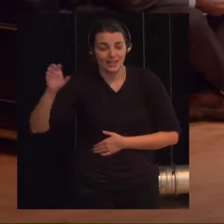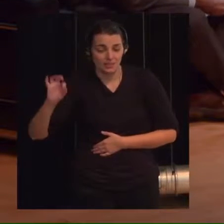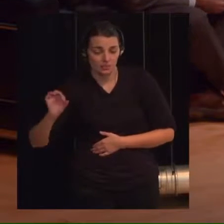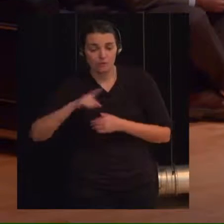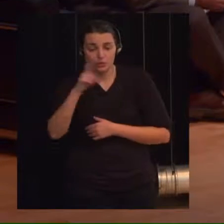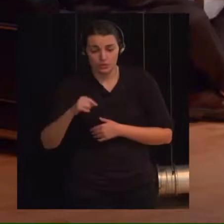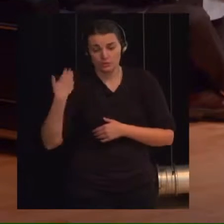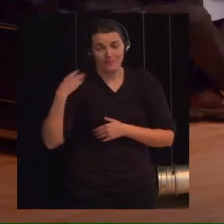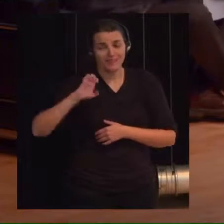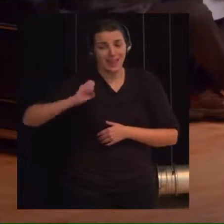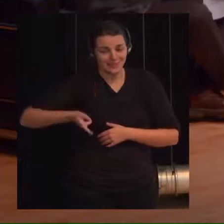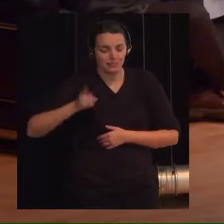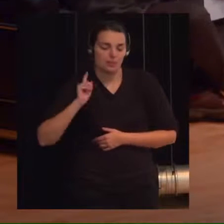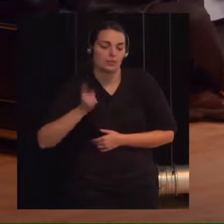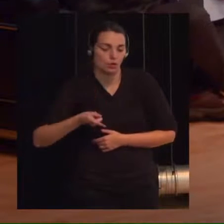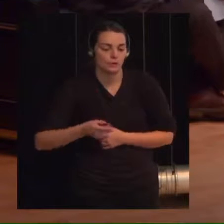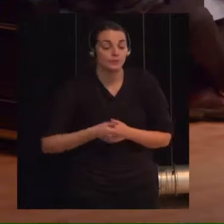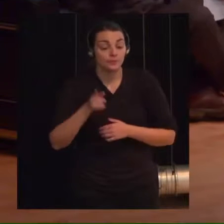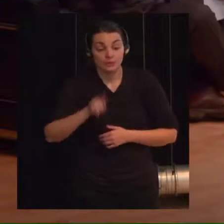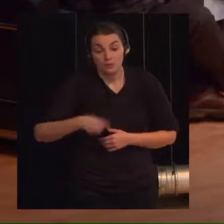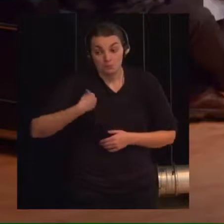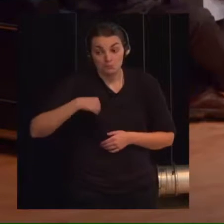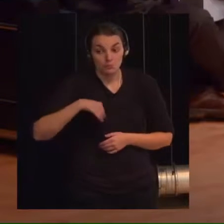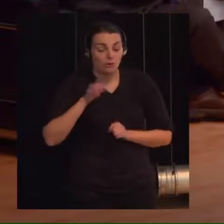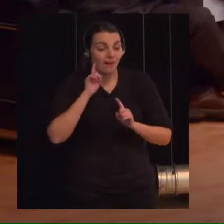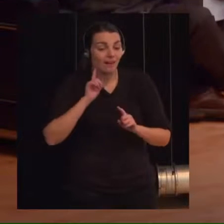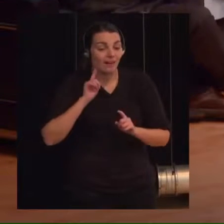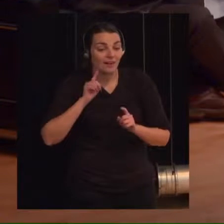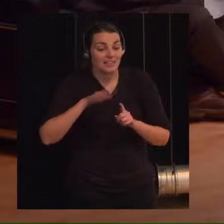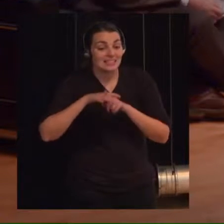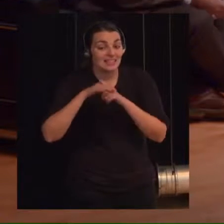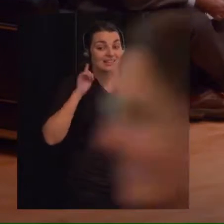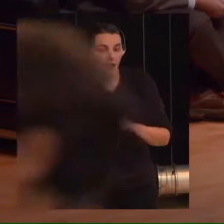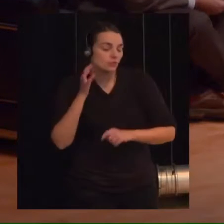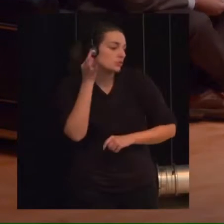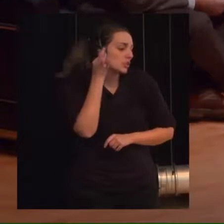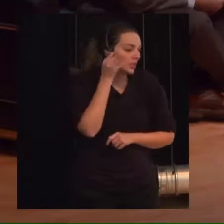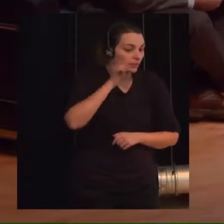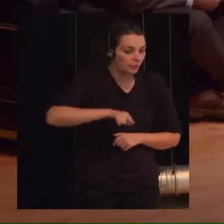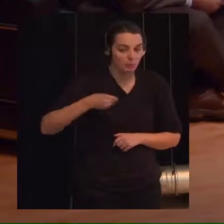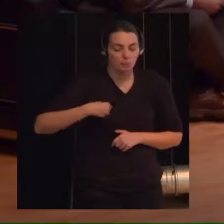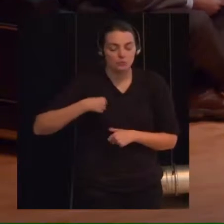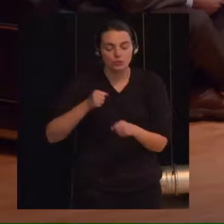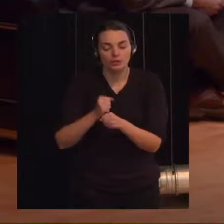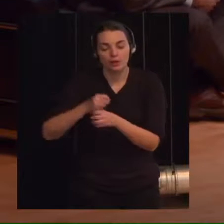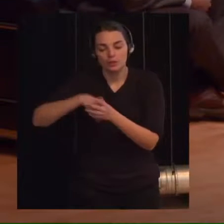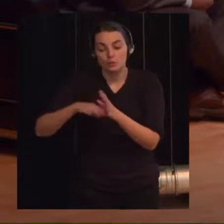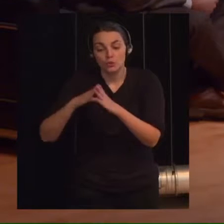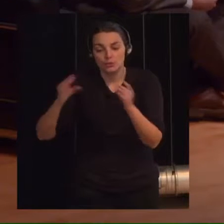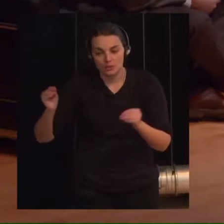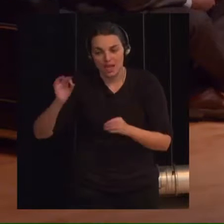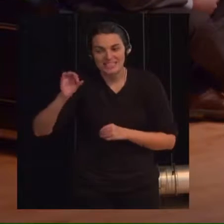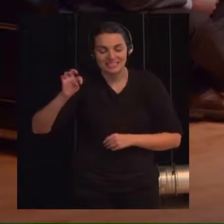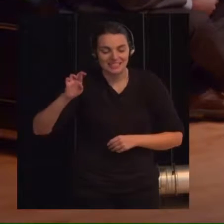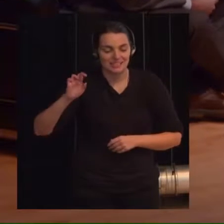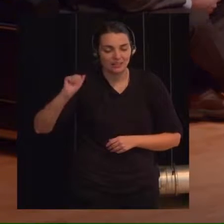de todo esto, y como en el caso de Sara, está expuesto a través de su trabajo con la Universidad de Stanford, está expuesto, digamos,